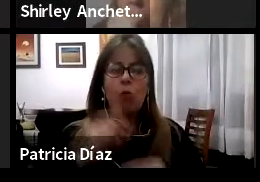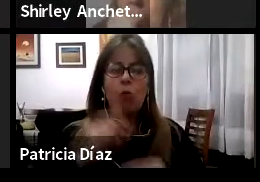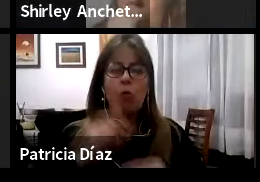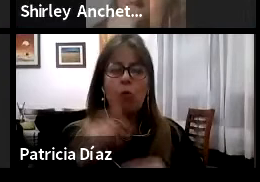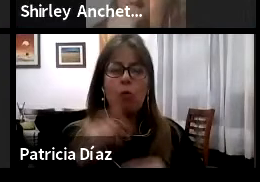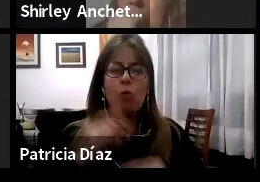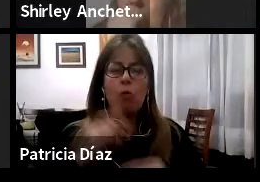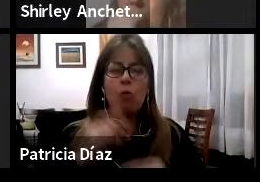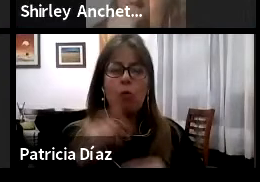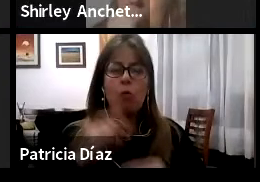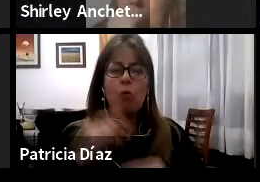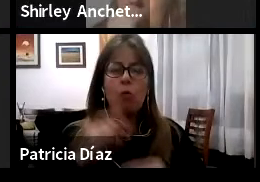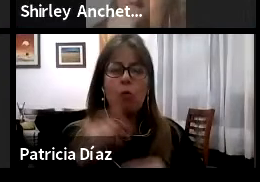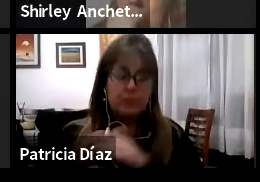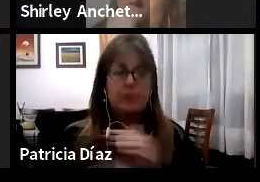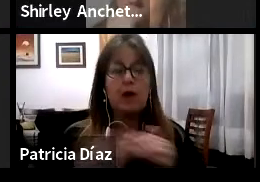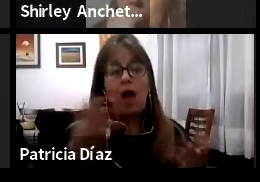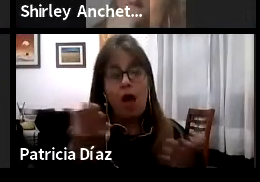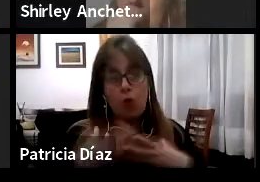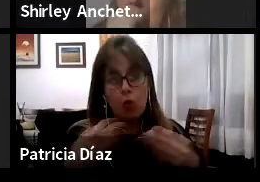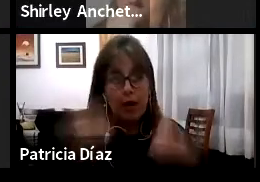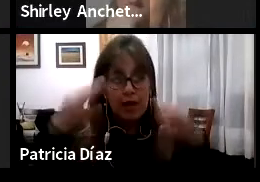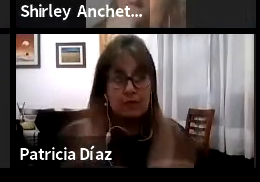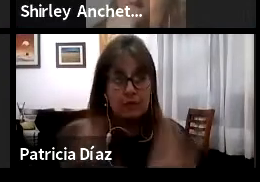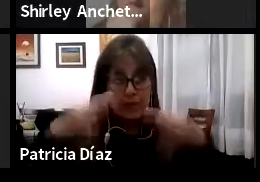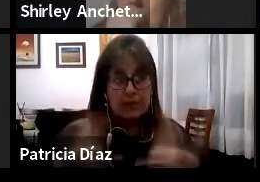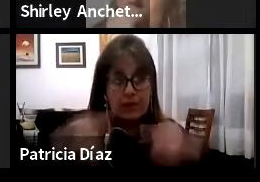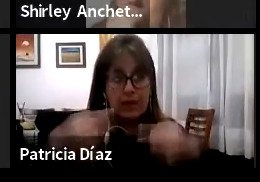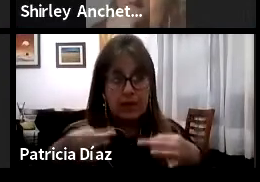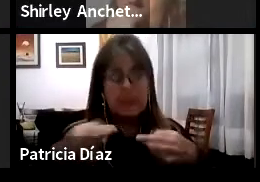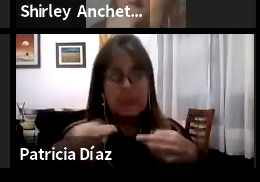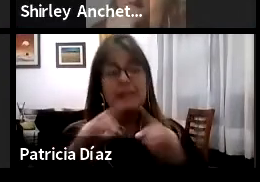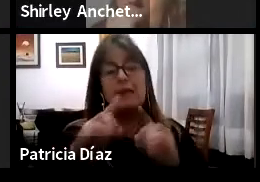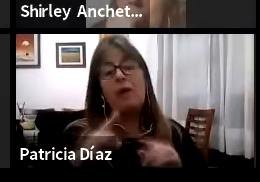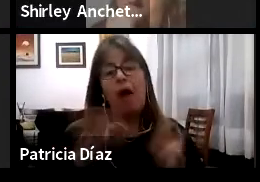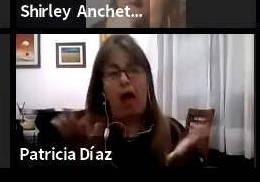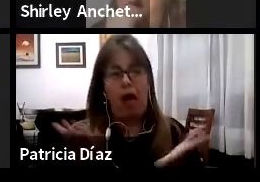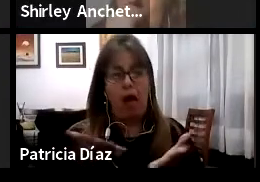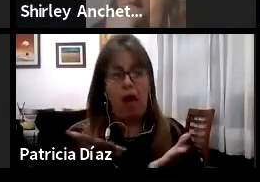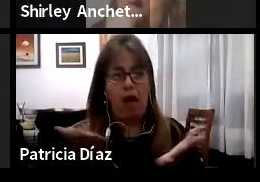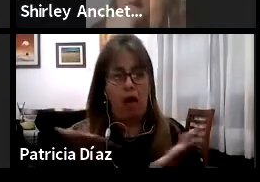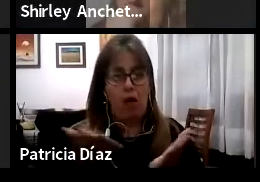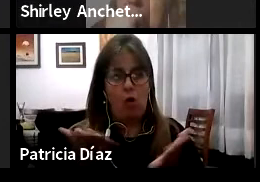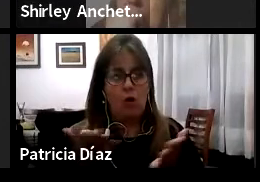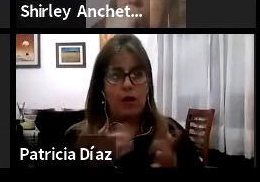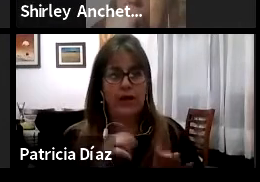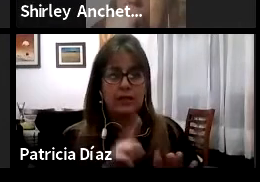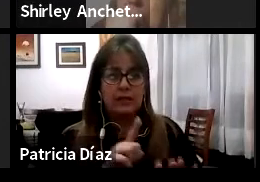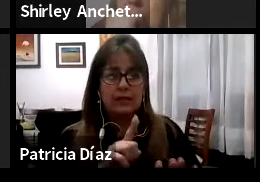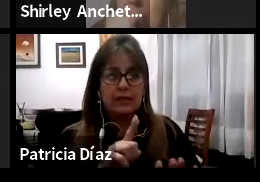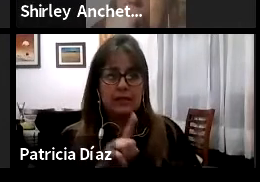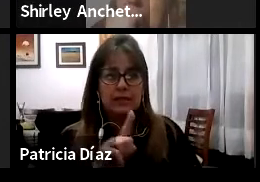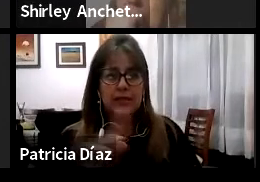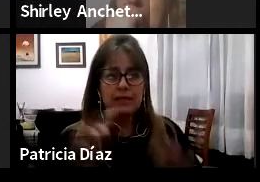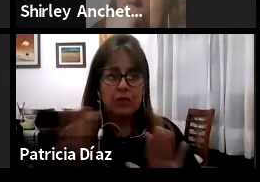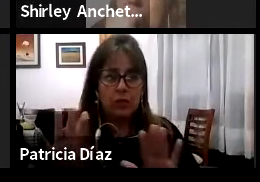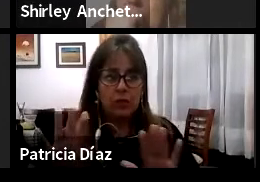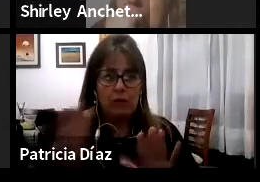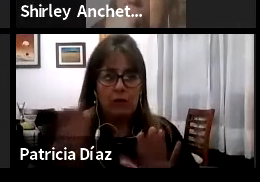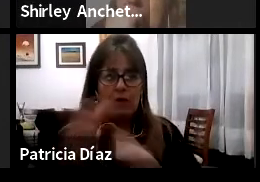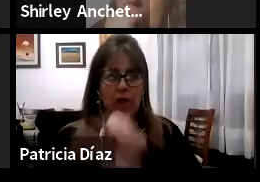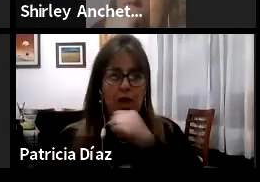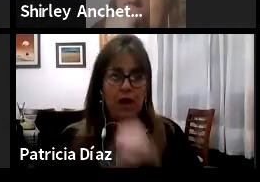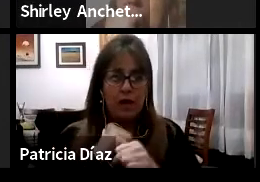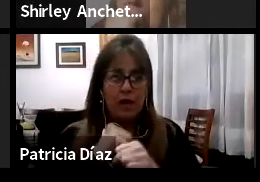19 años, mi hermano y mi cuñada trabajan, ella es docente, él trabaja en la facultad, y